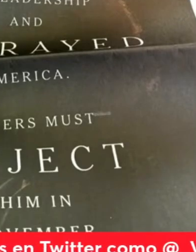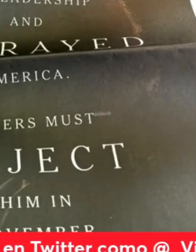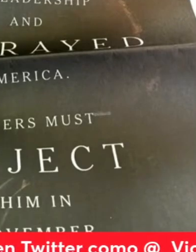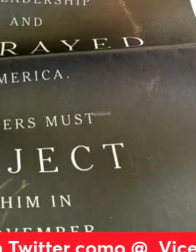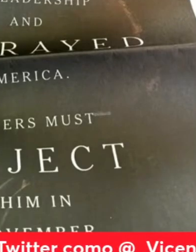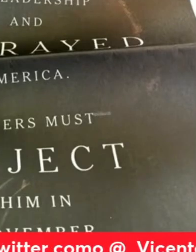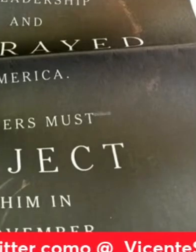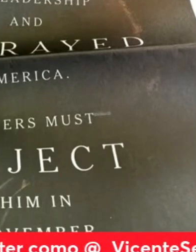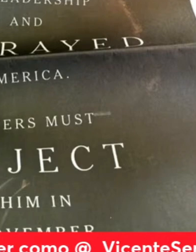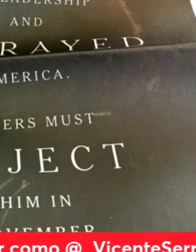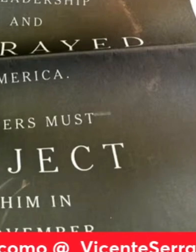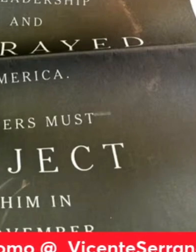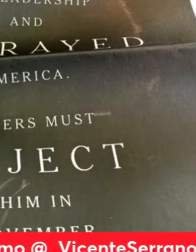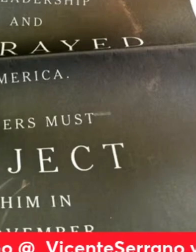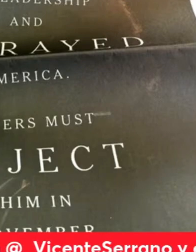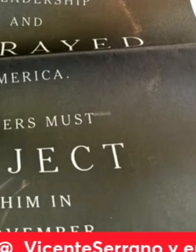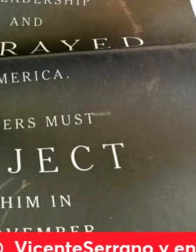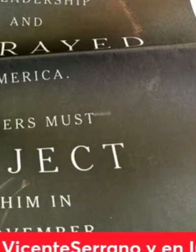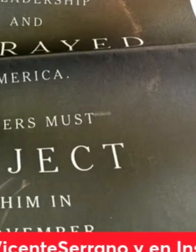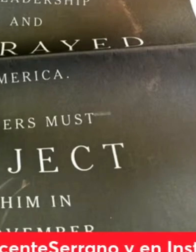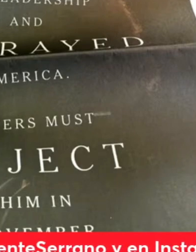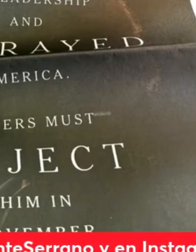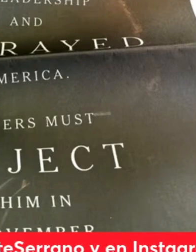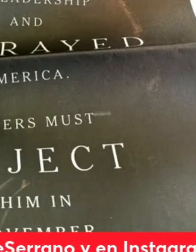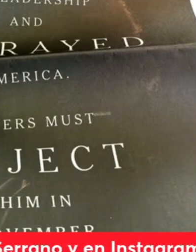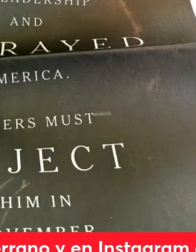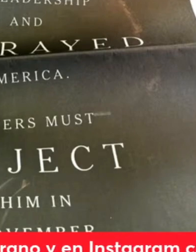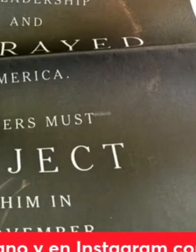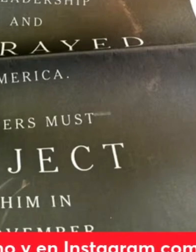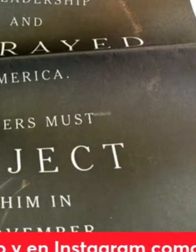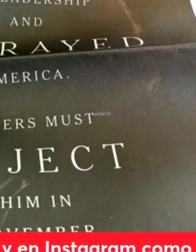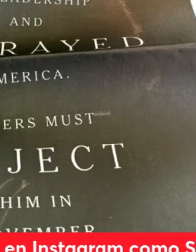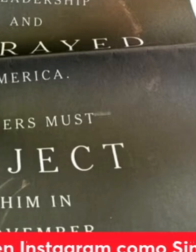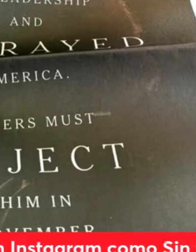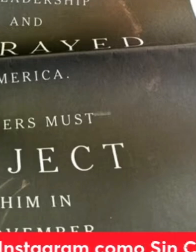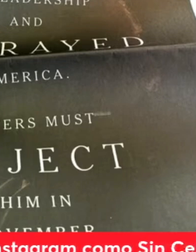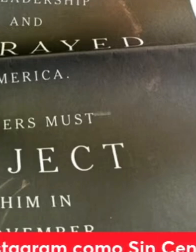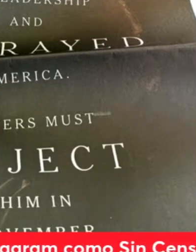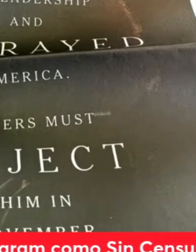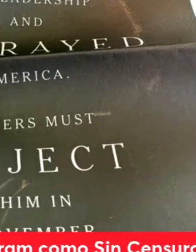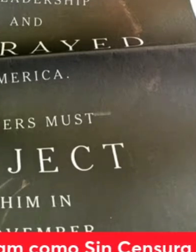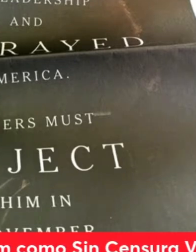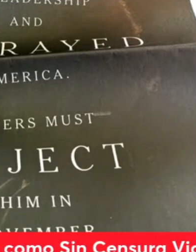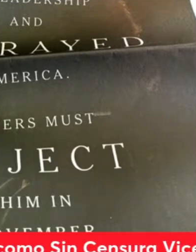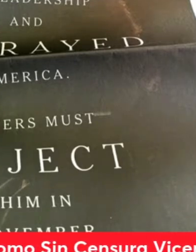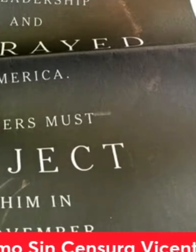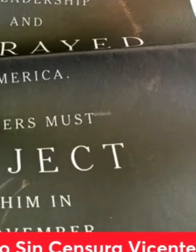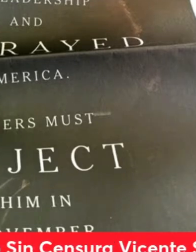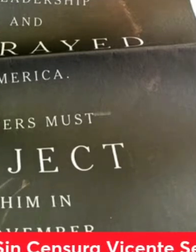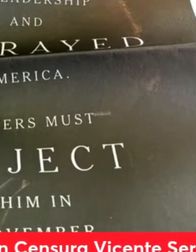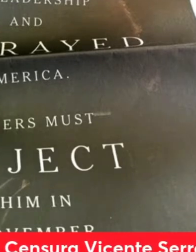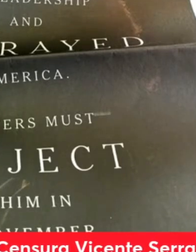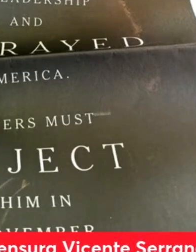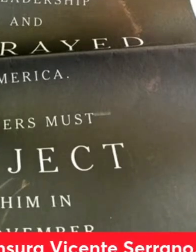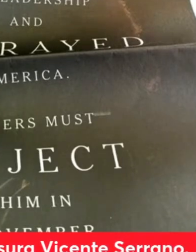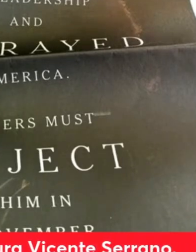news, pero ni él pudo. No, además le